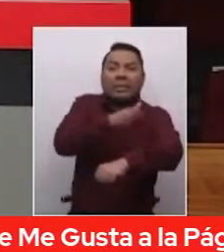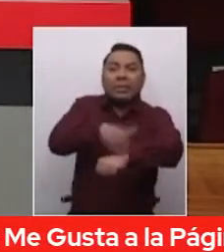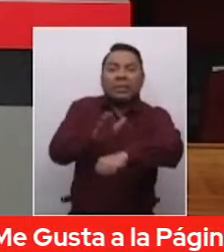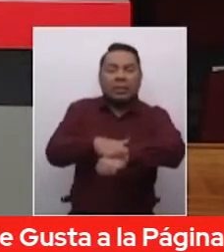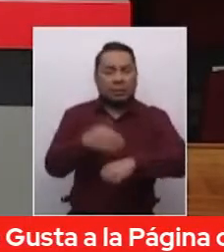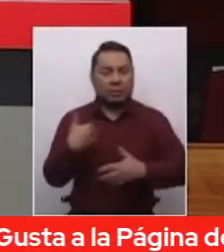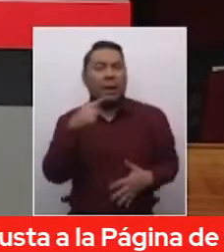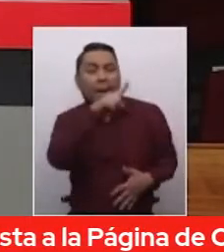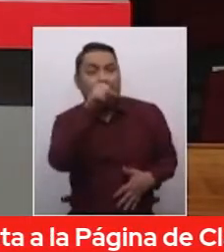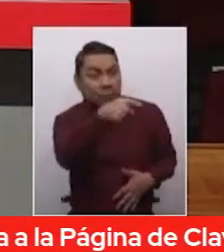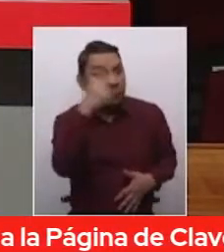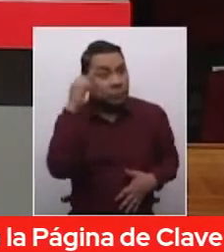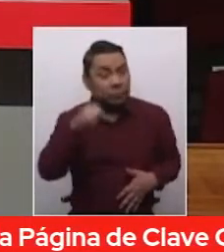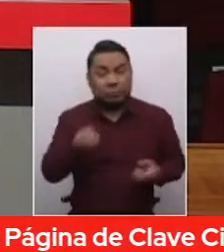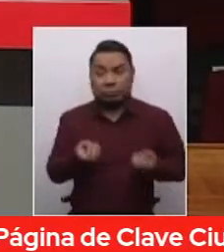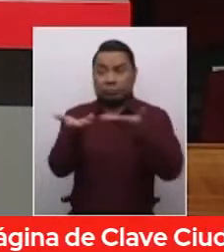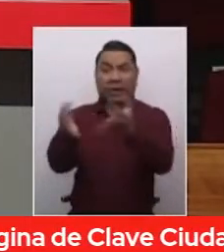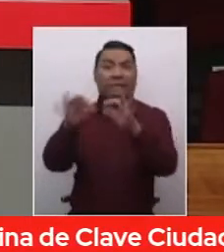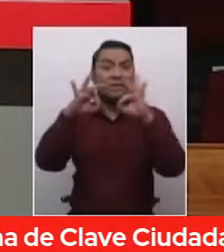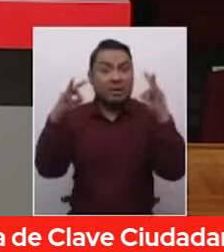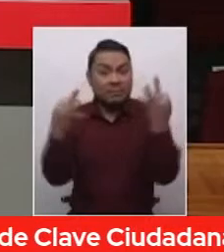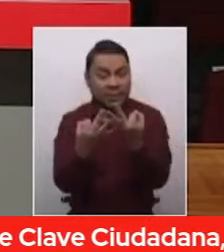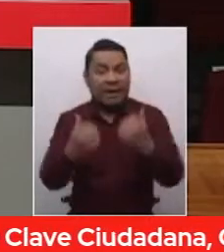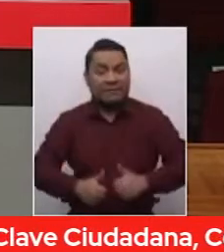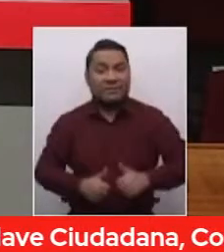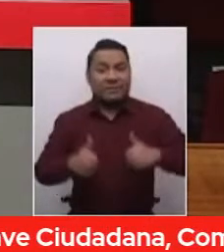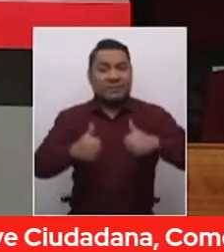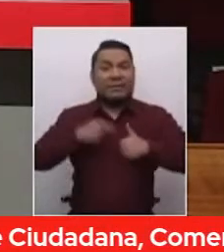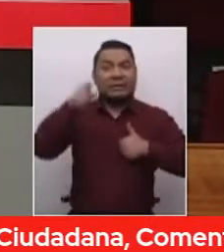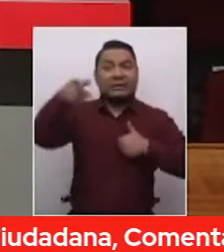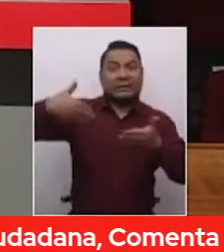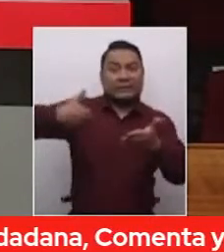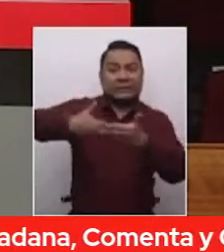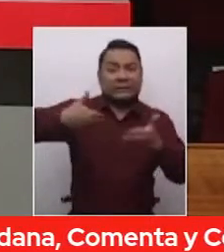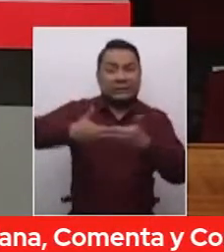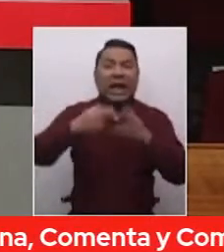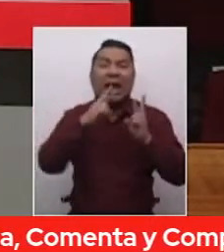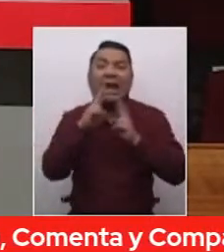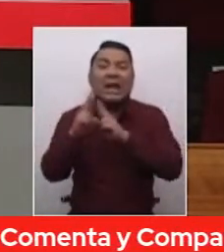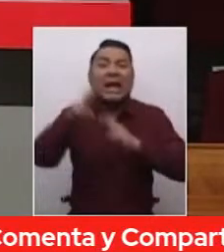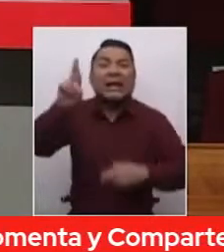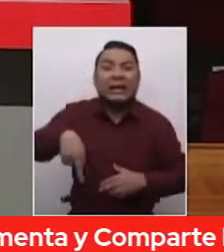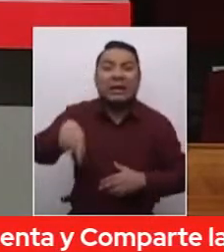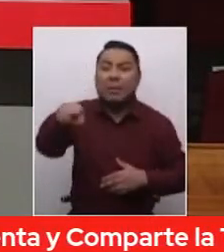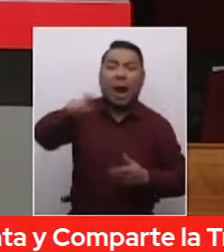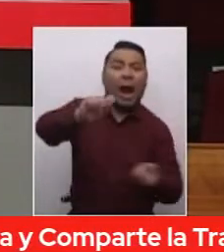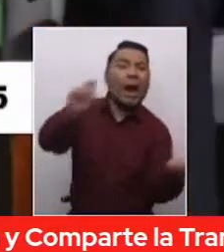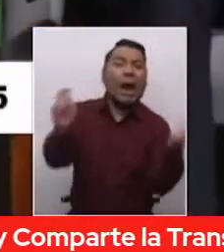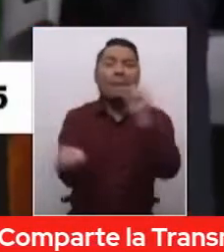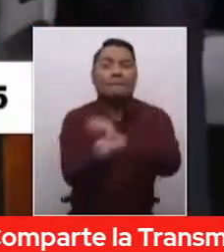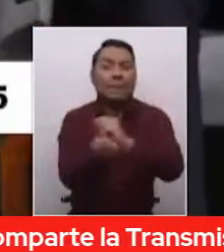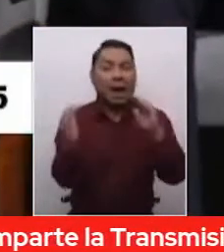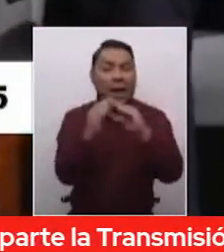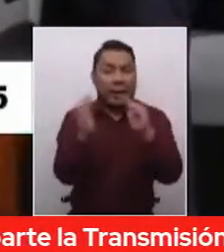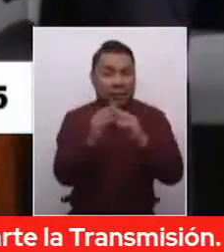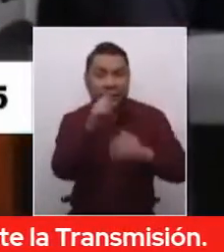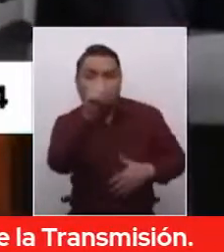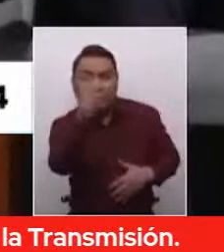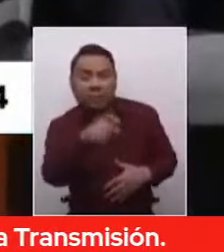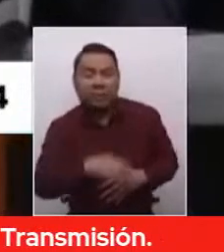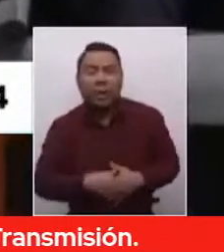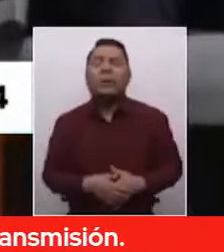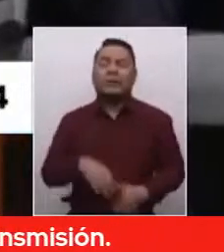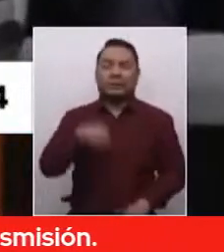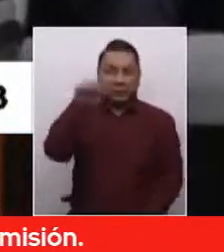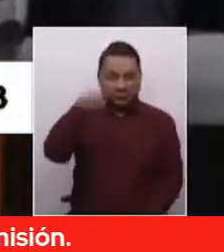de acuerdo en trasladar a las familias que viven en la ribera del río Rímac a otros espacios? Sin lugar a dudas,